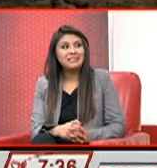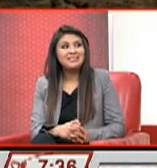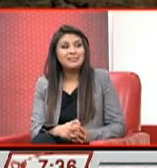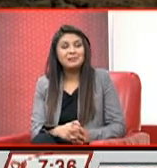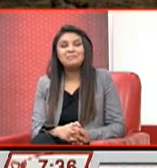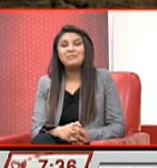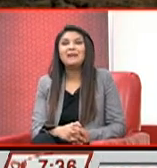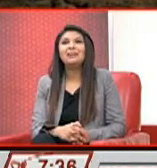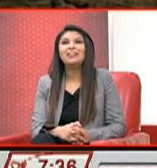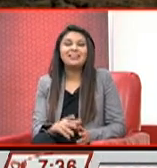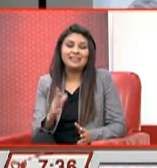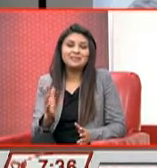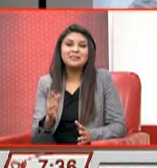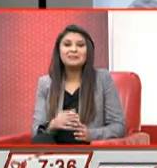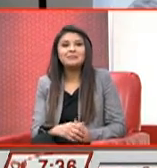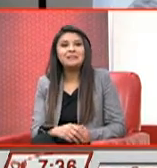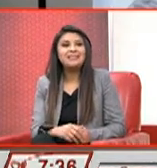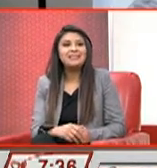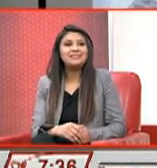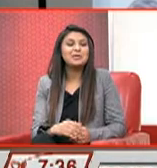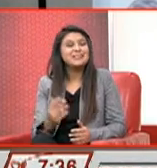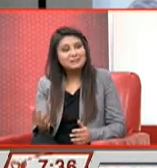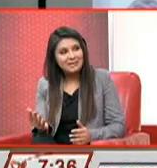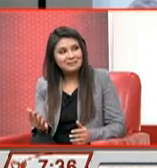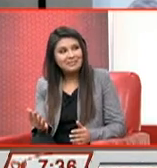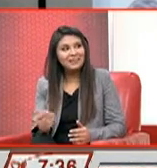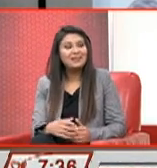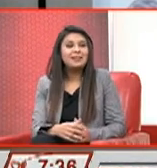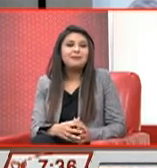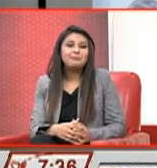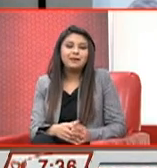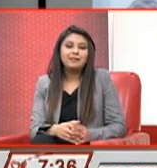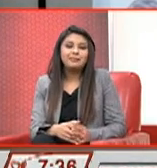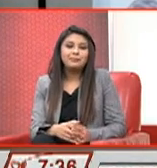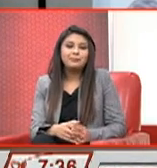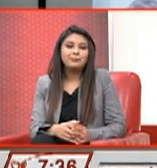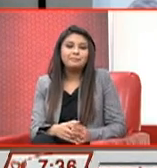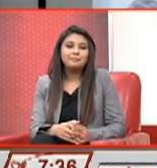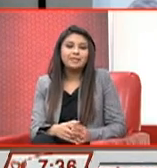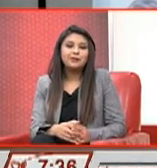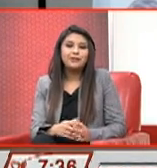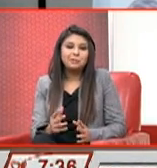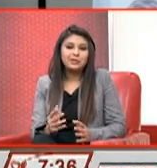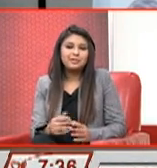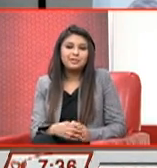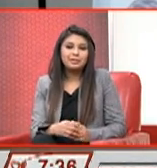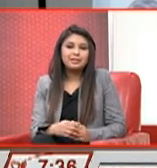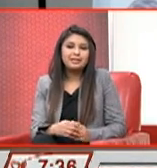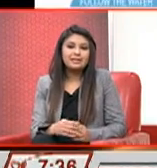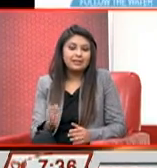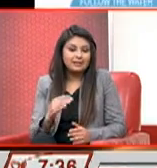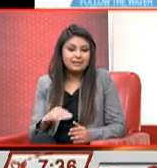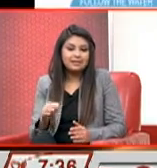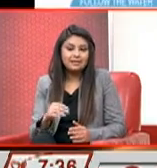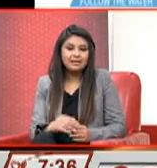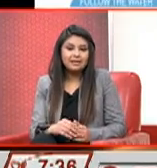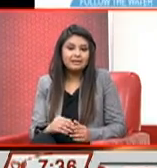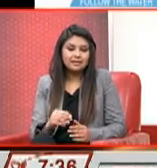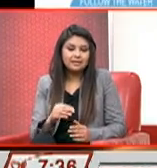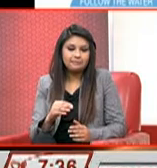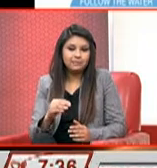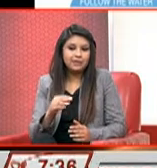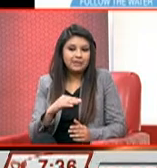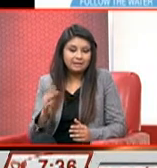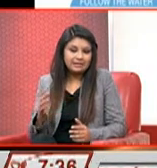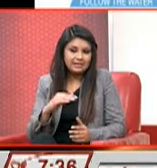niños en el salón y ahora ya en las últimas materias pues ya soy la única, pero lo que te puedes dar cuenta es que en estas